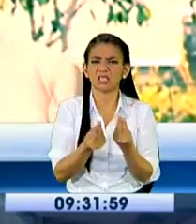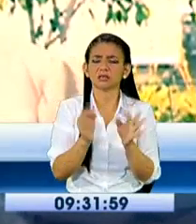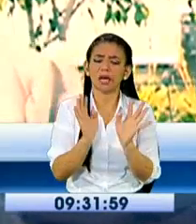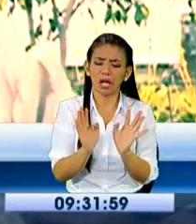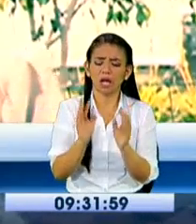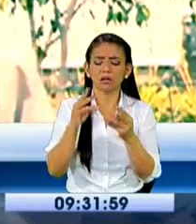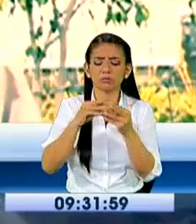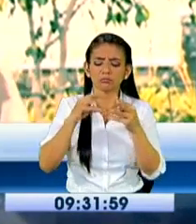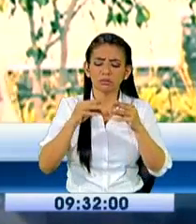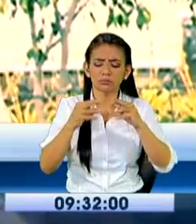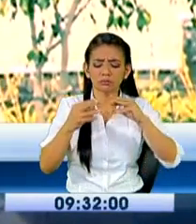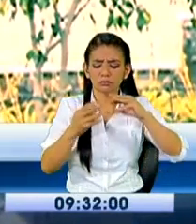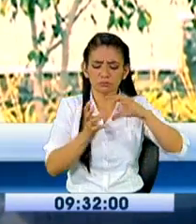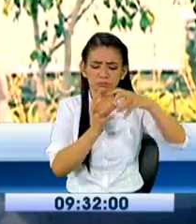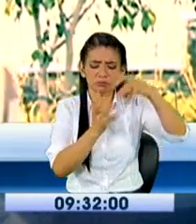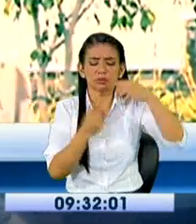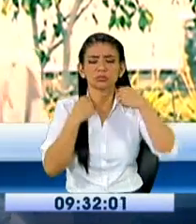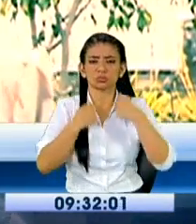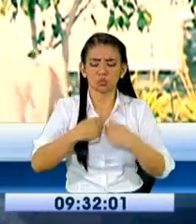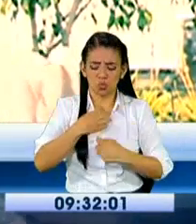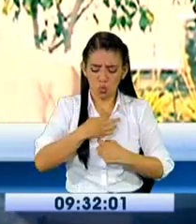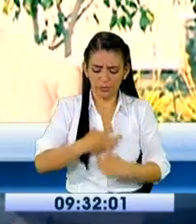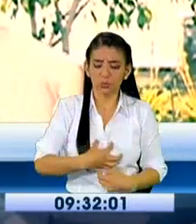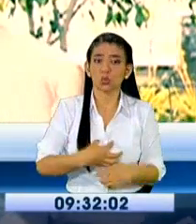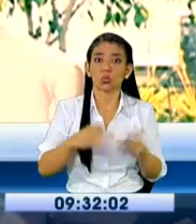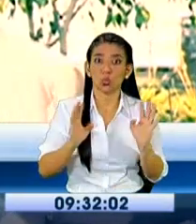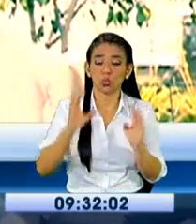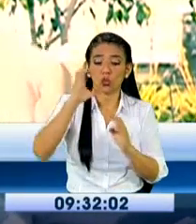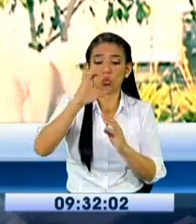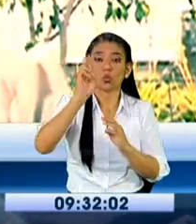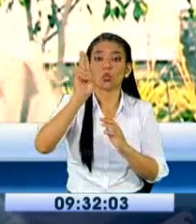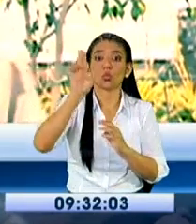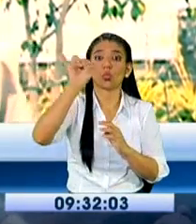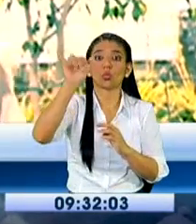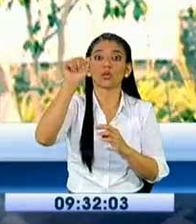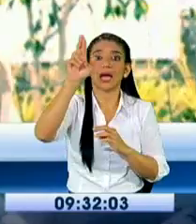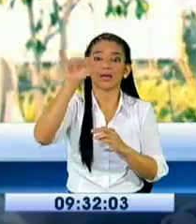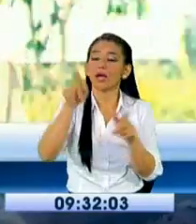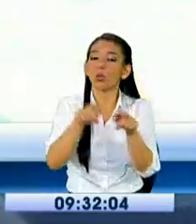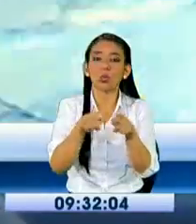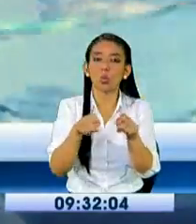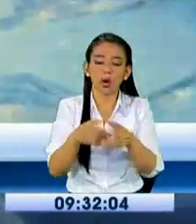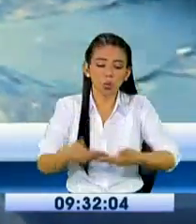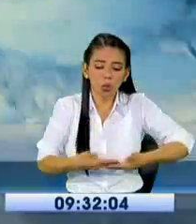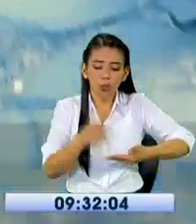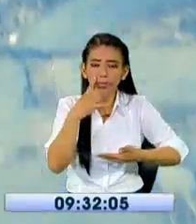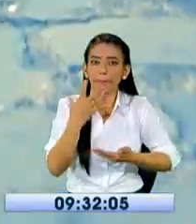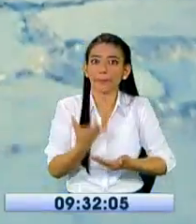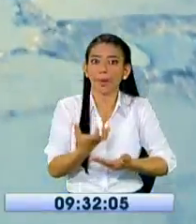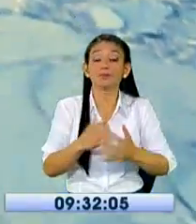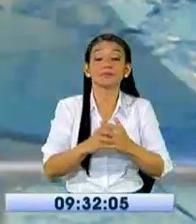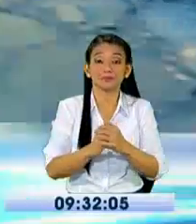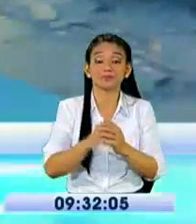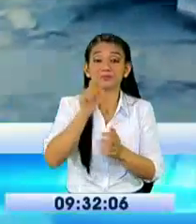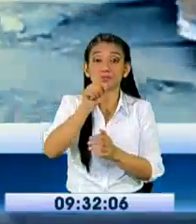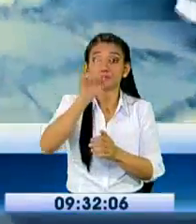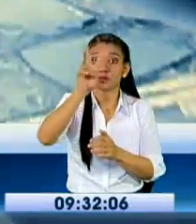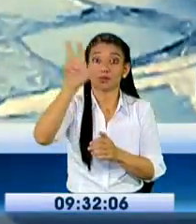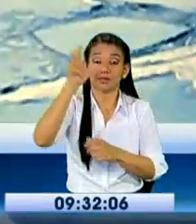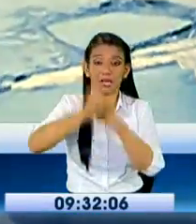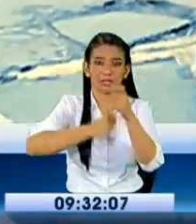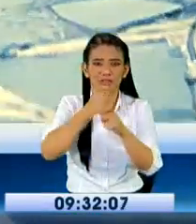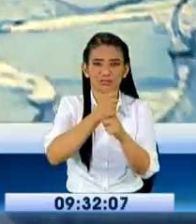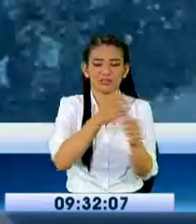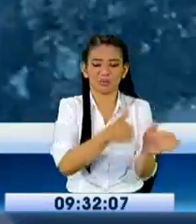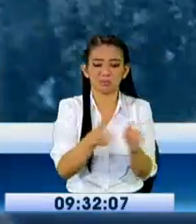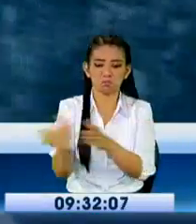pequeñas figuras que se las colgaban en el cuello. Ucuyeyas que nos recuerdan ahora a las guaguas de pan. Con 143 años de historia, el cementerio